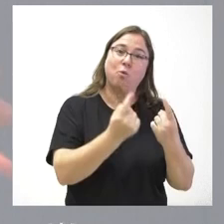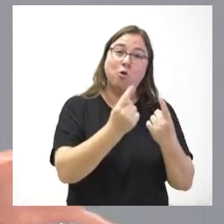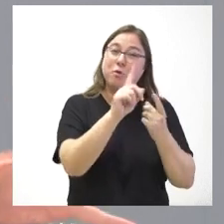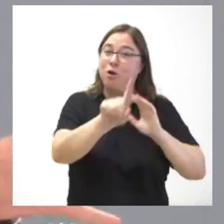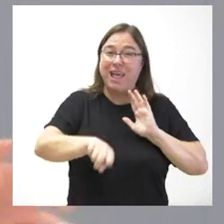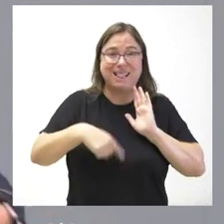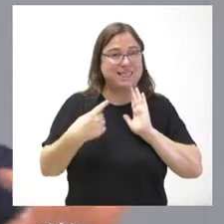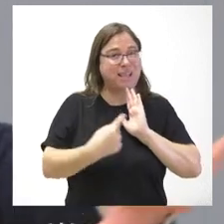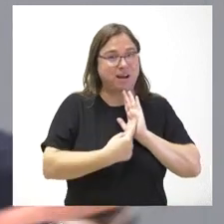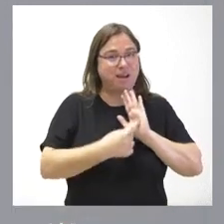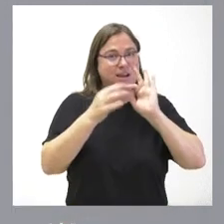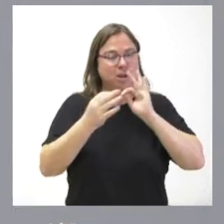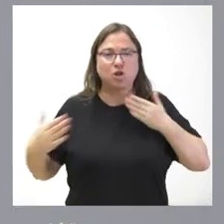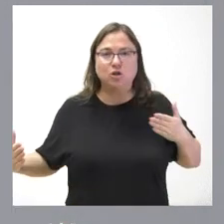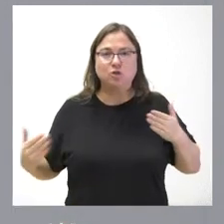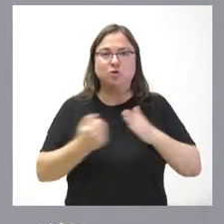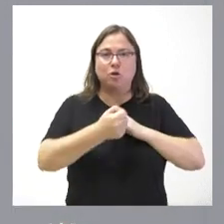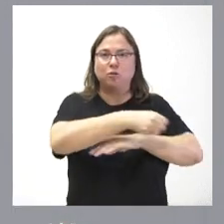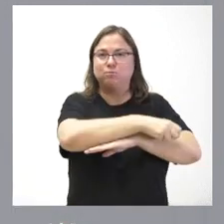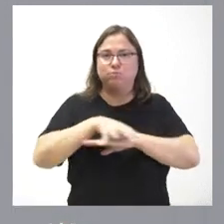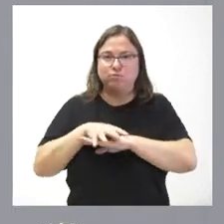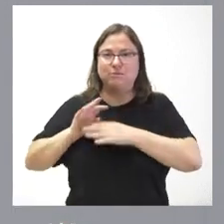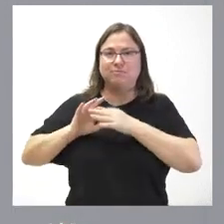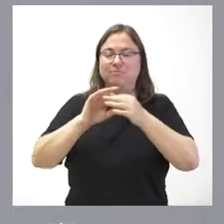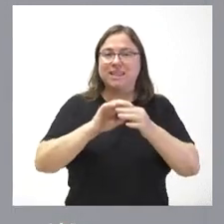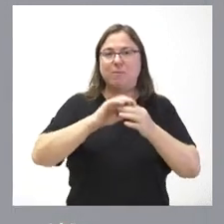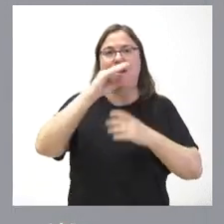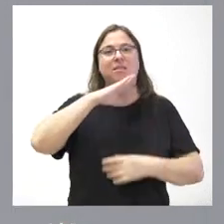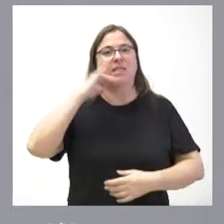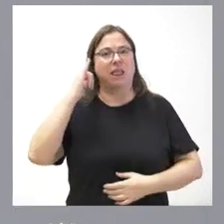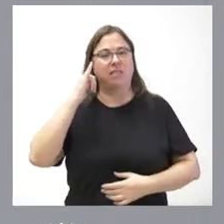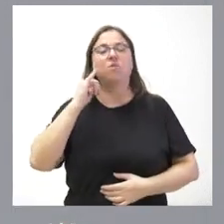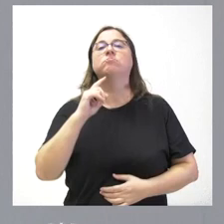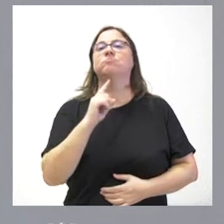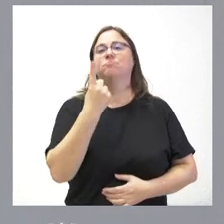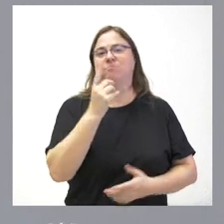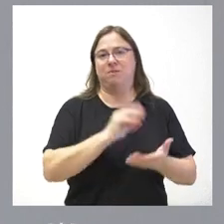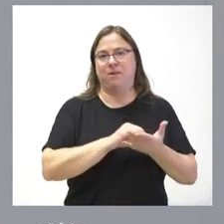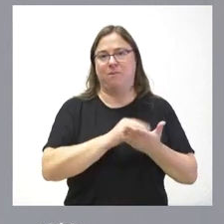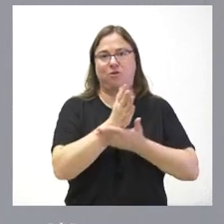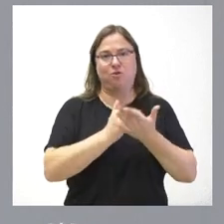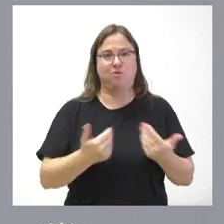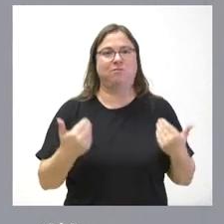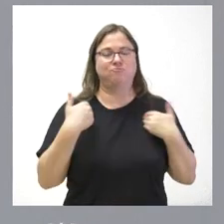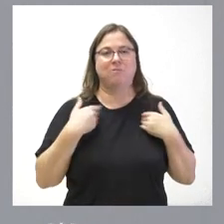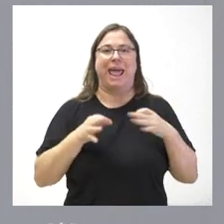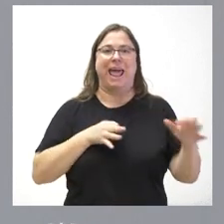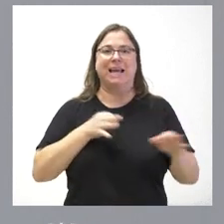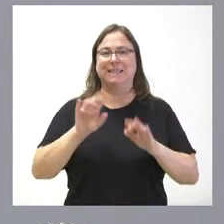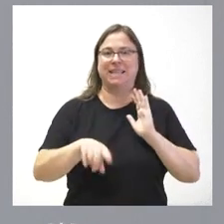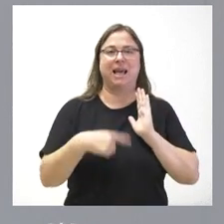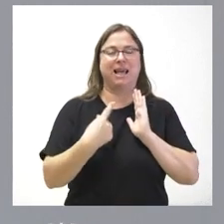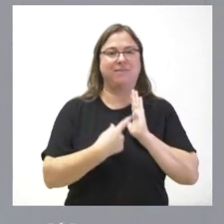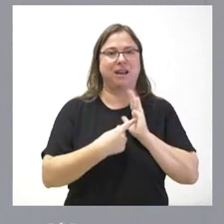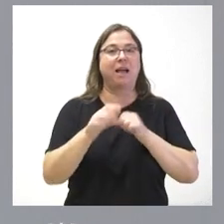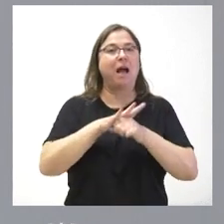integral examinando todos los asuntos vinculados al talento Es la primera vez que una comunidad Autónoma aborda una estrategia integral de